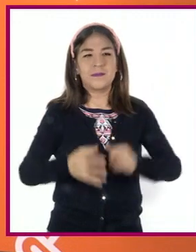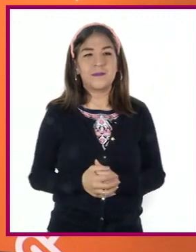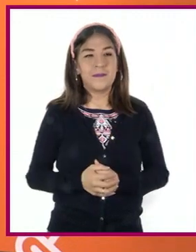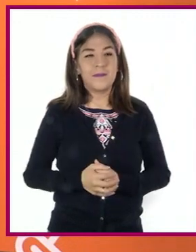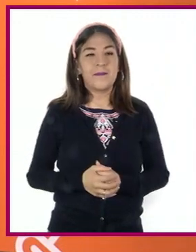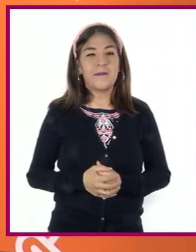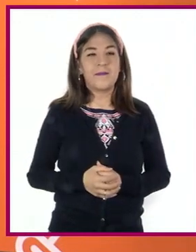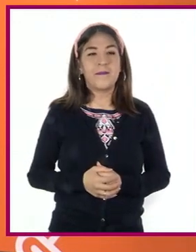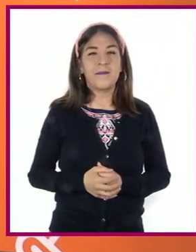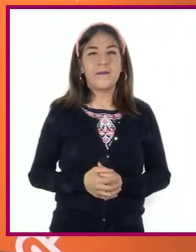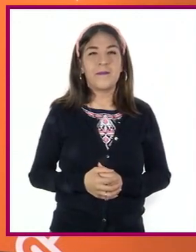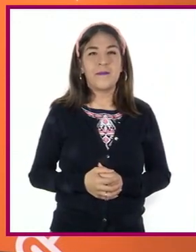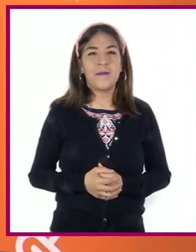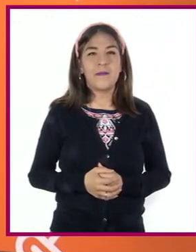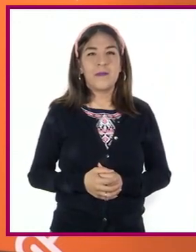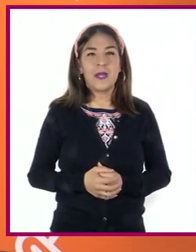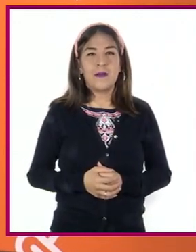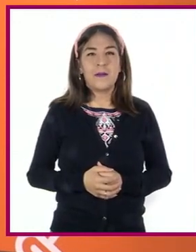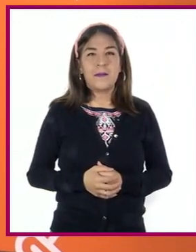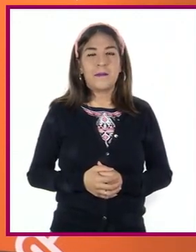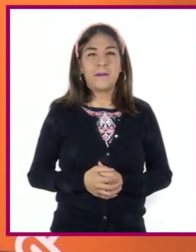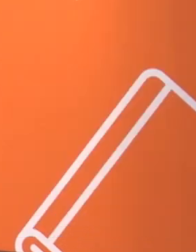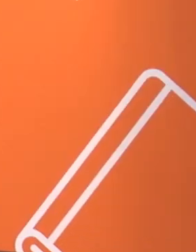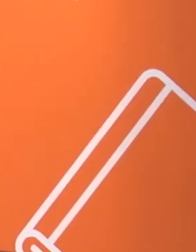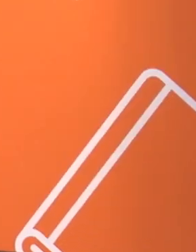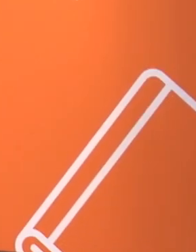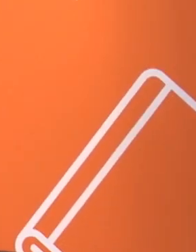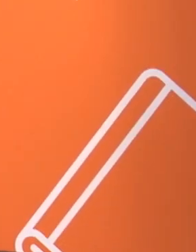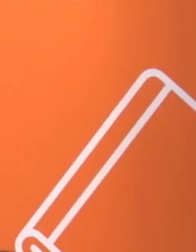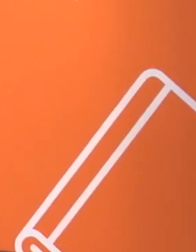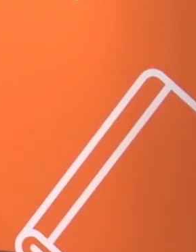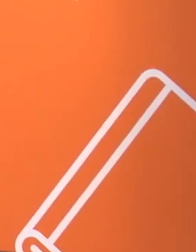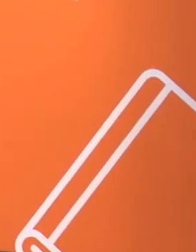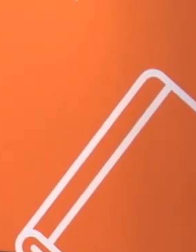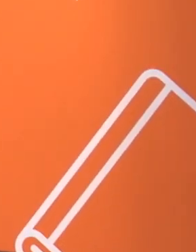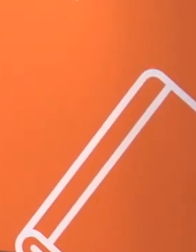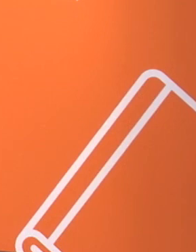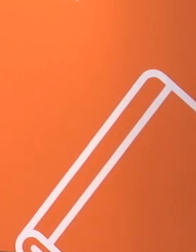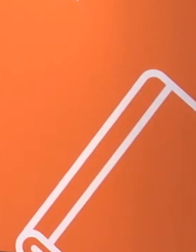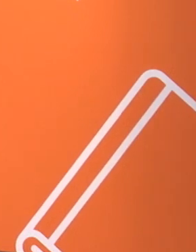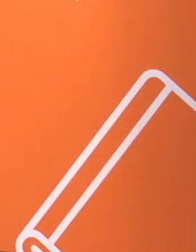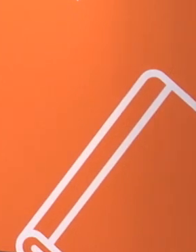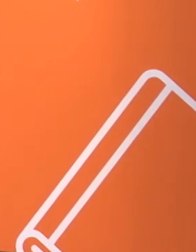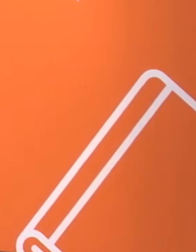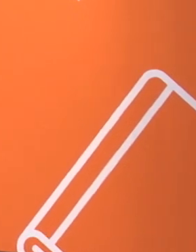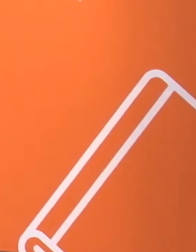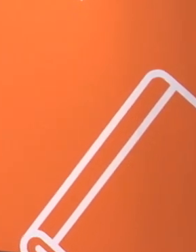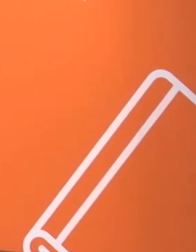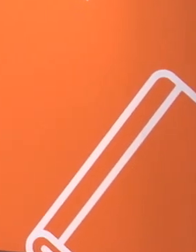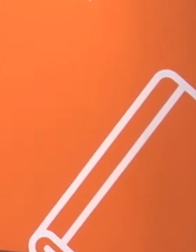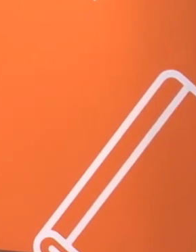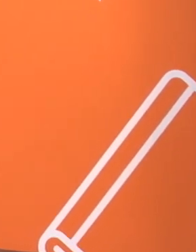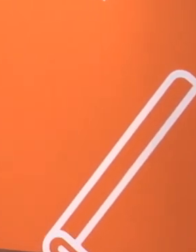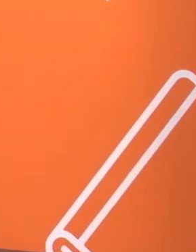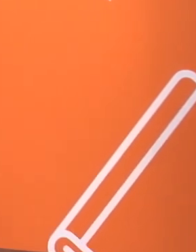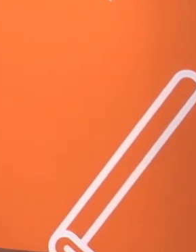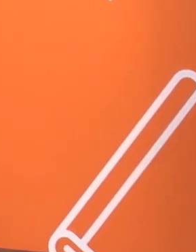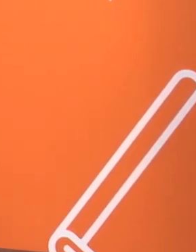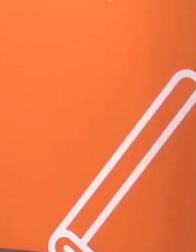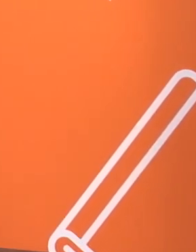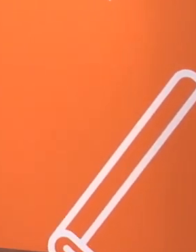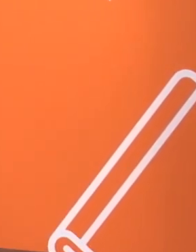hipérbole, porque es común decir esto cuando se va a un lugar que está distante, pero no es exacto decir